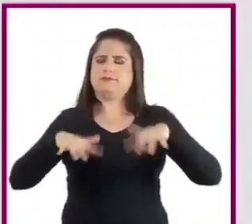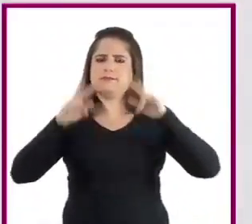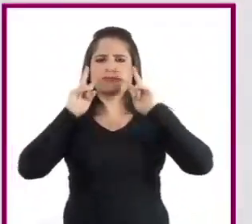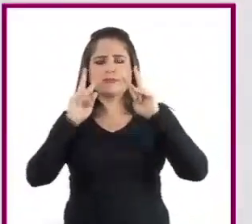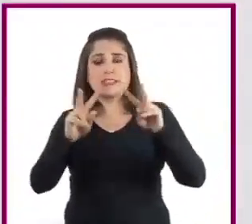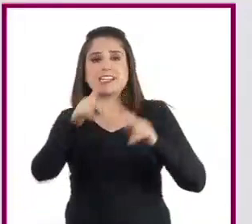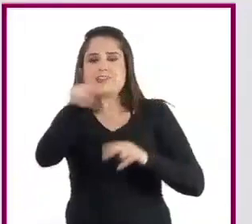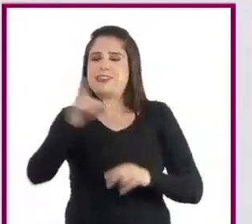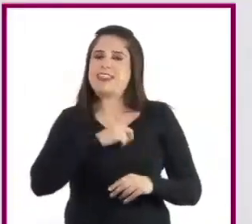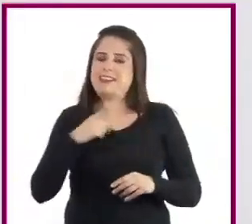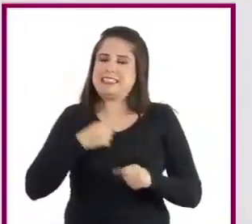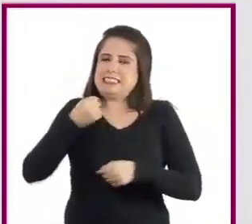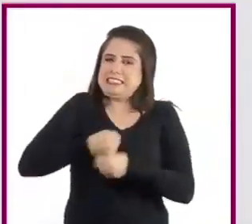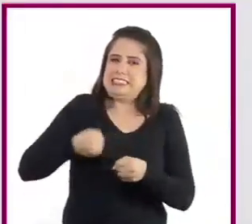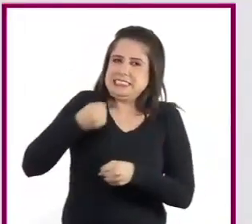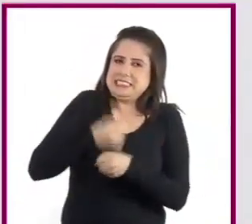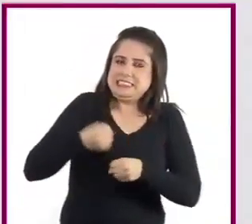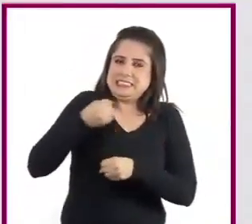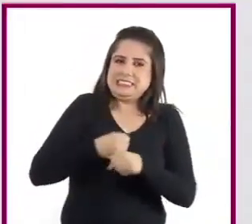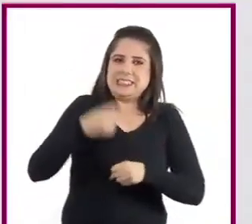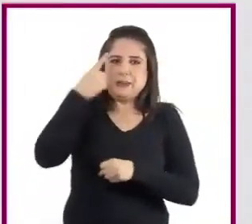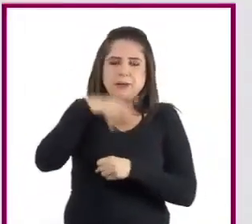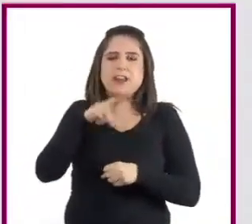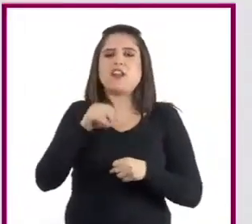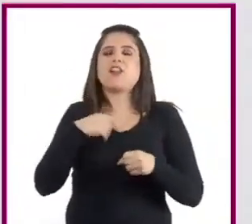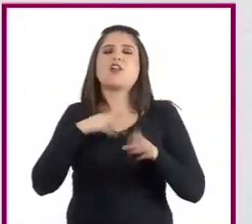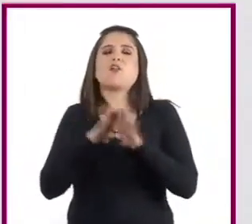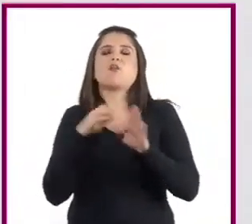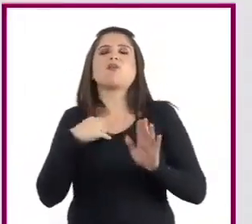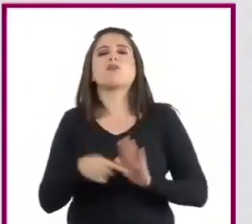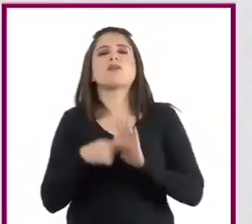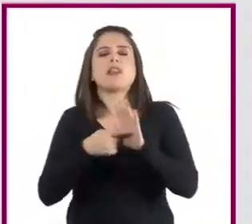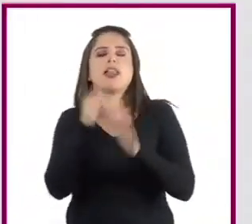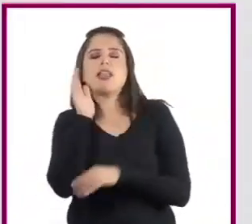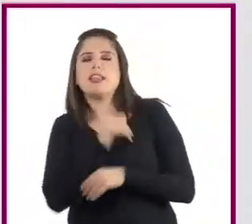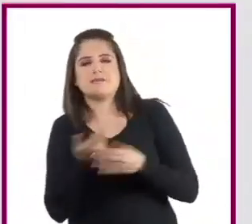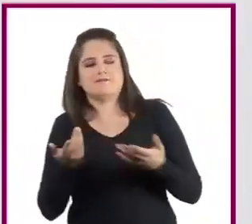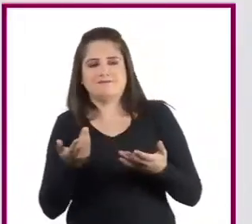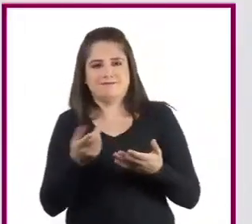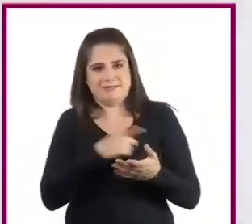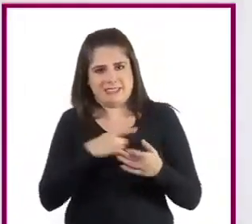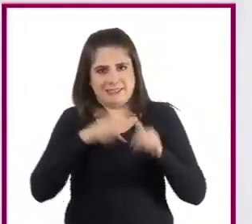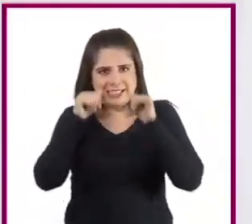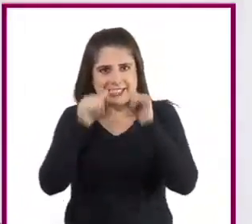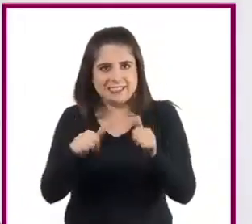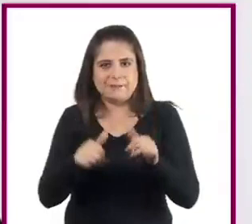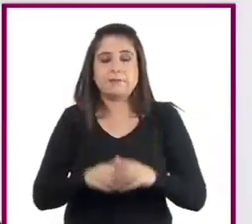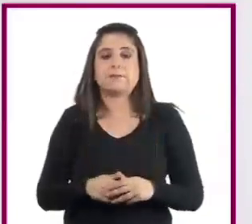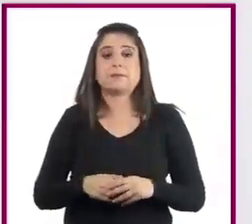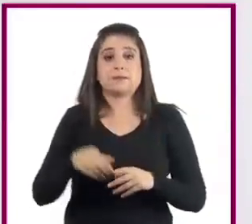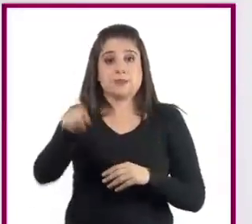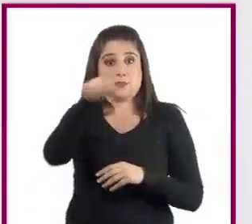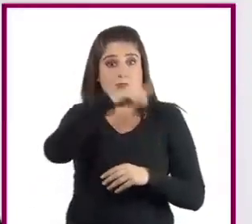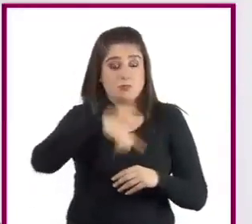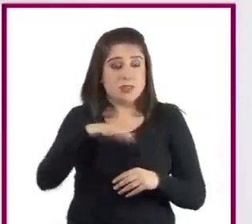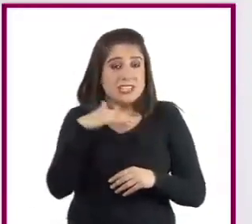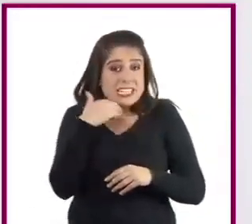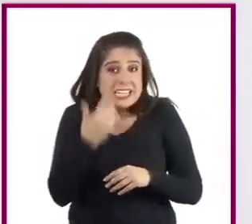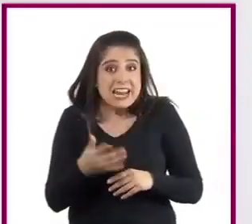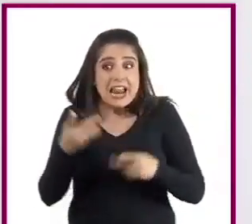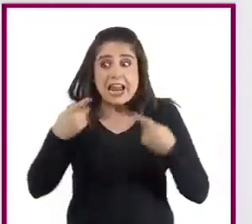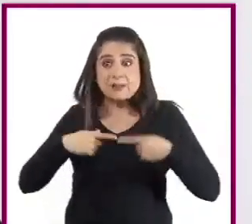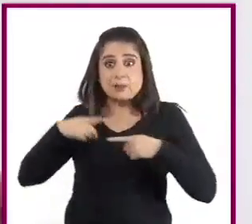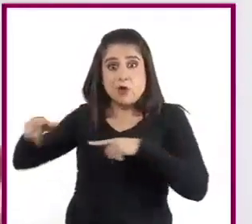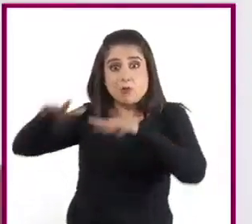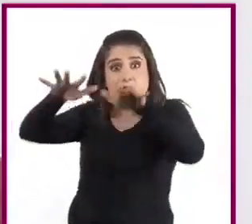entrenando y practicando para no dejar al azar la primera impresión que harán de ti. Y es que, lo quieras o no, la